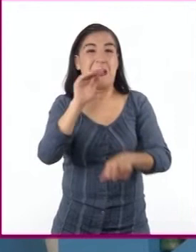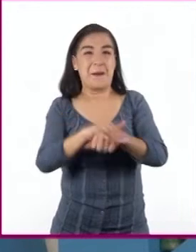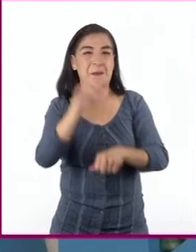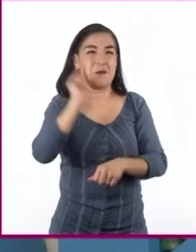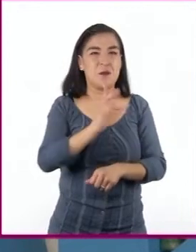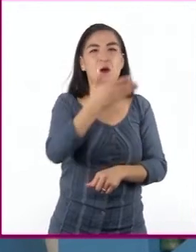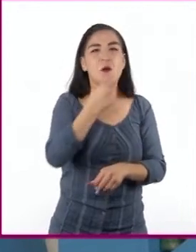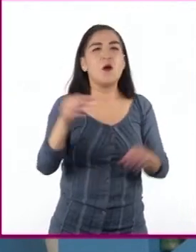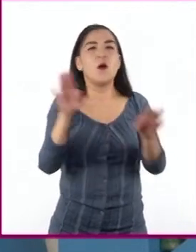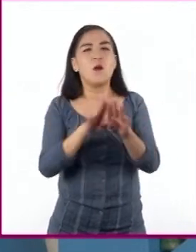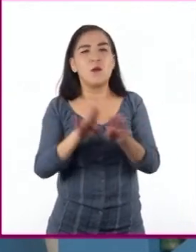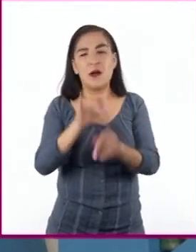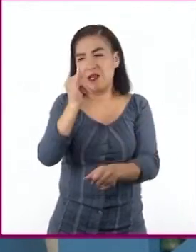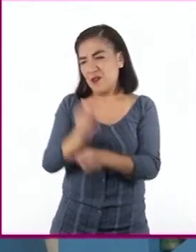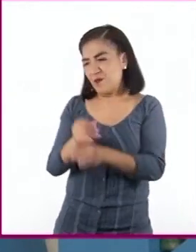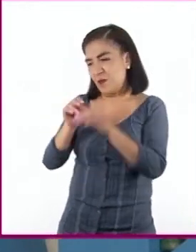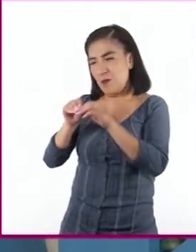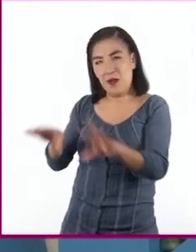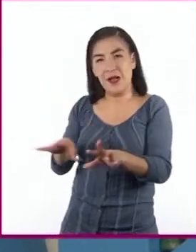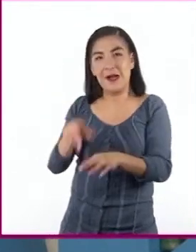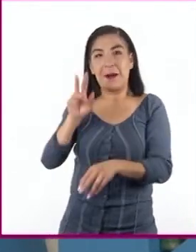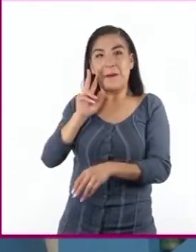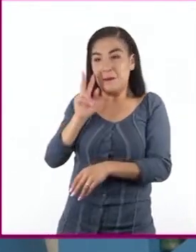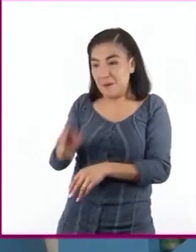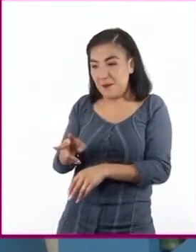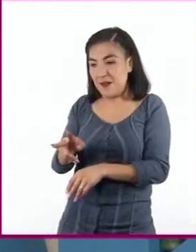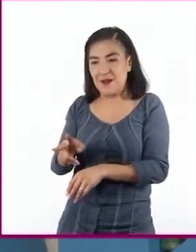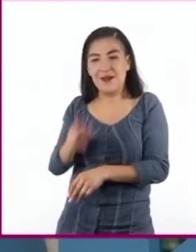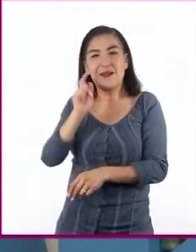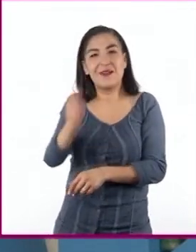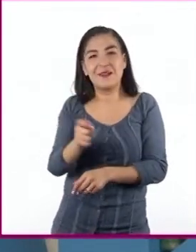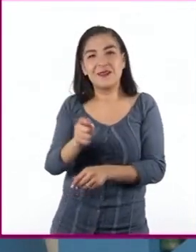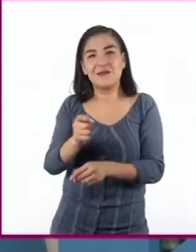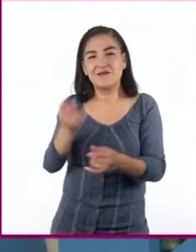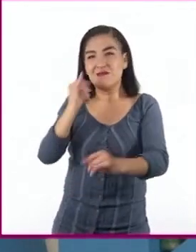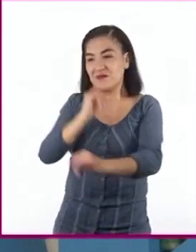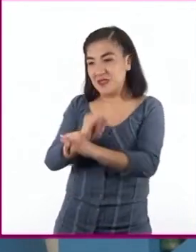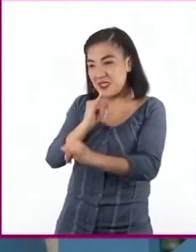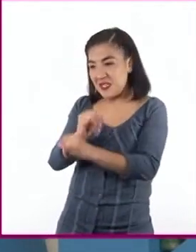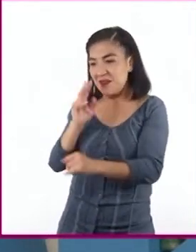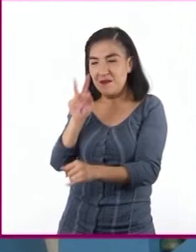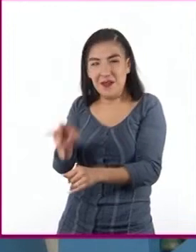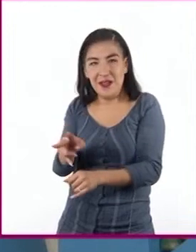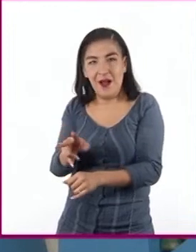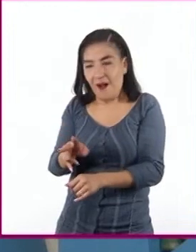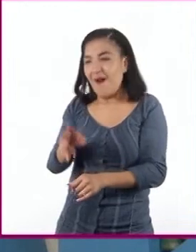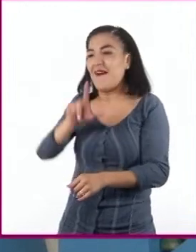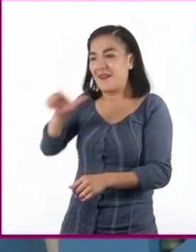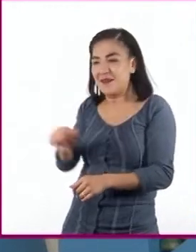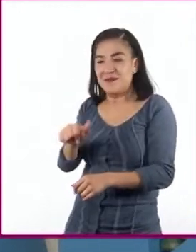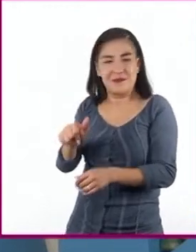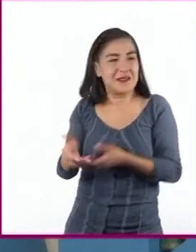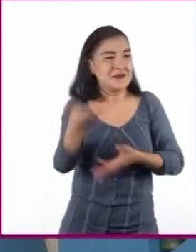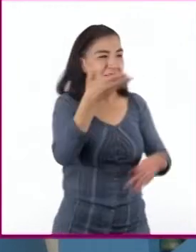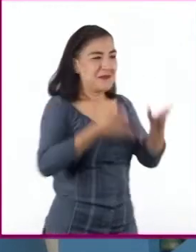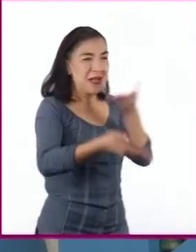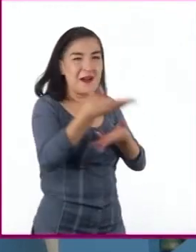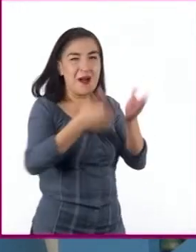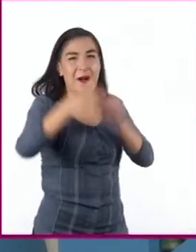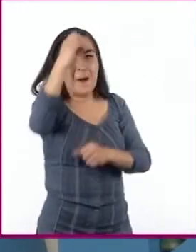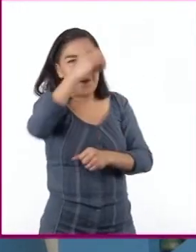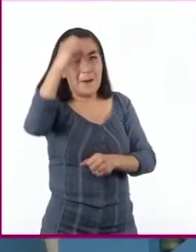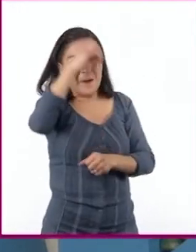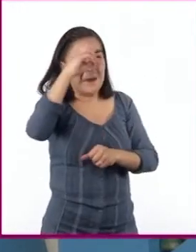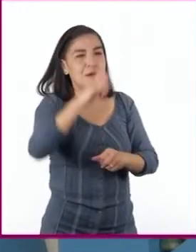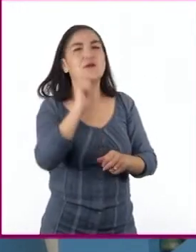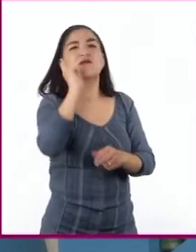se basan en información proveniente de los medios digitales y comparten su opinión acerca de